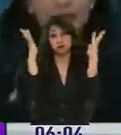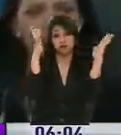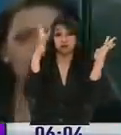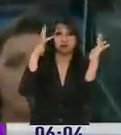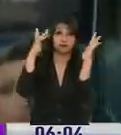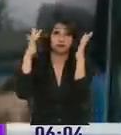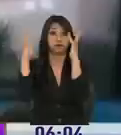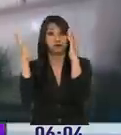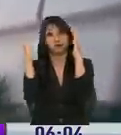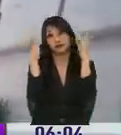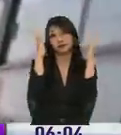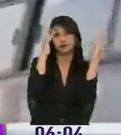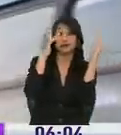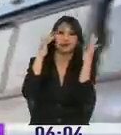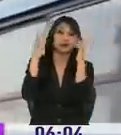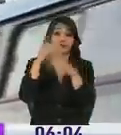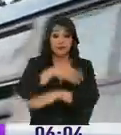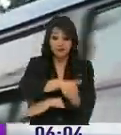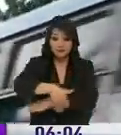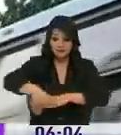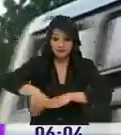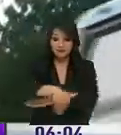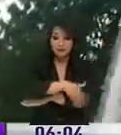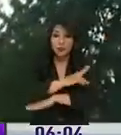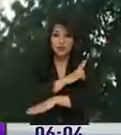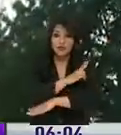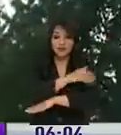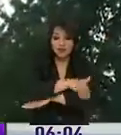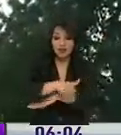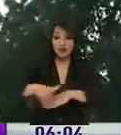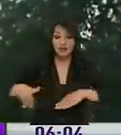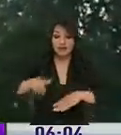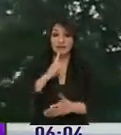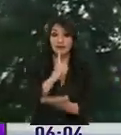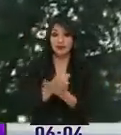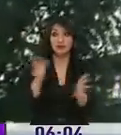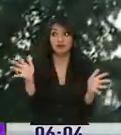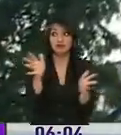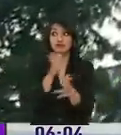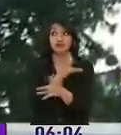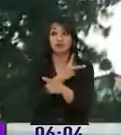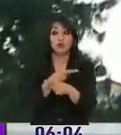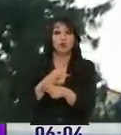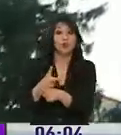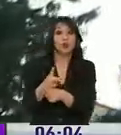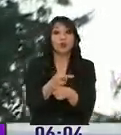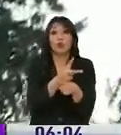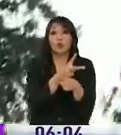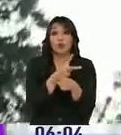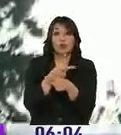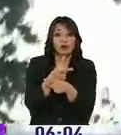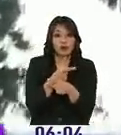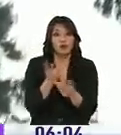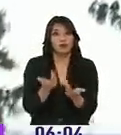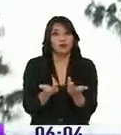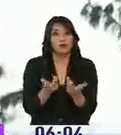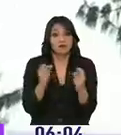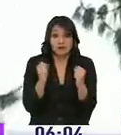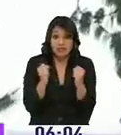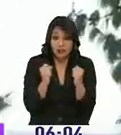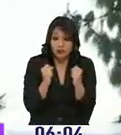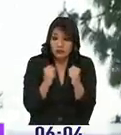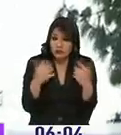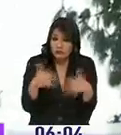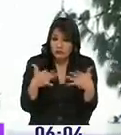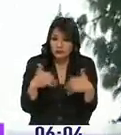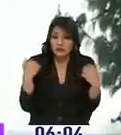mueven. Hay un viento realmente intenso hoy en la capital. Tomen las debidas precauciones, en especial para que no tengan tanto frío cuando salgan